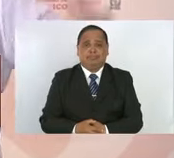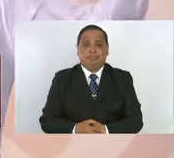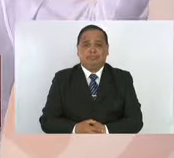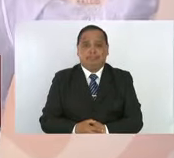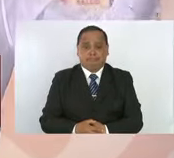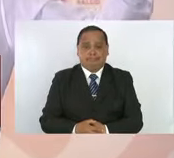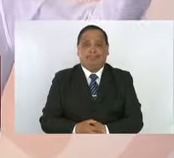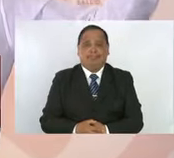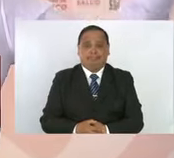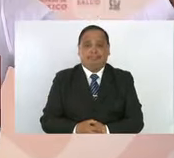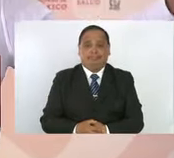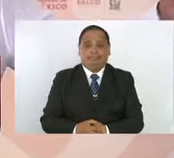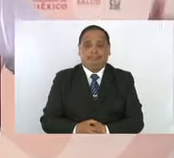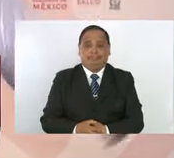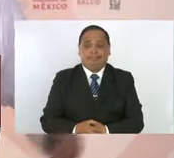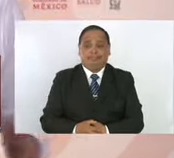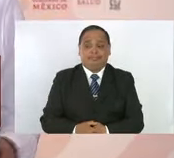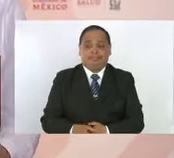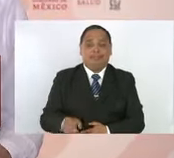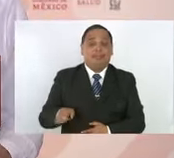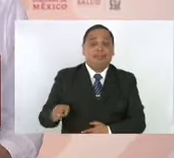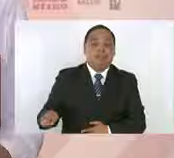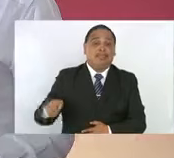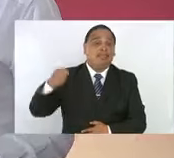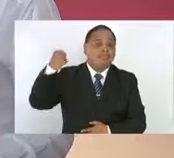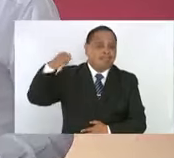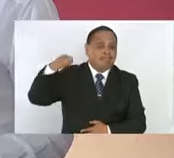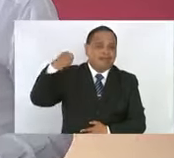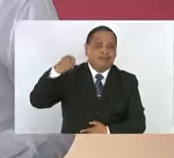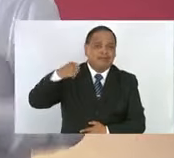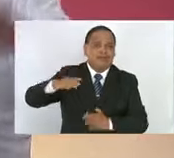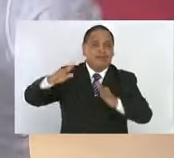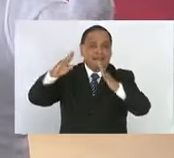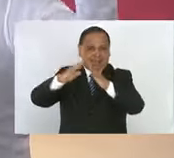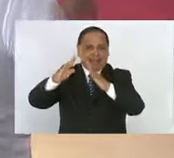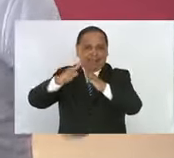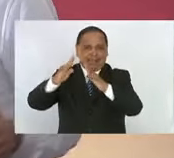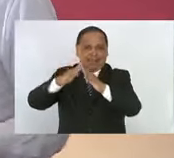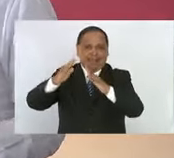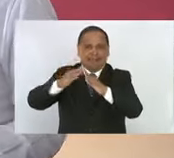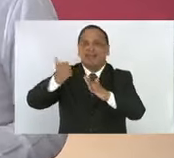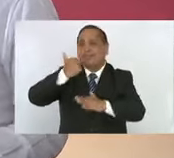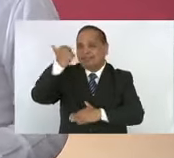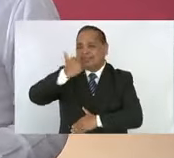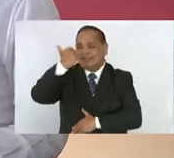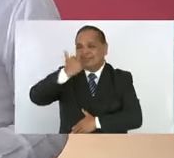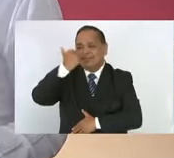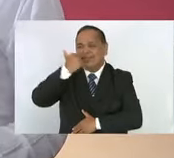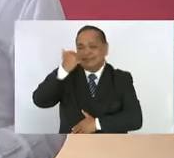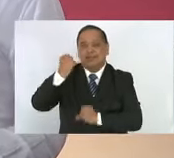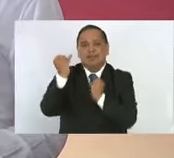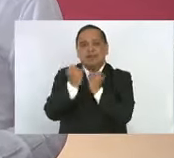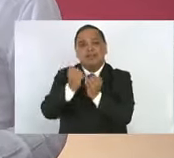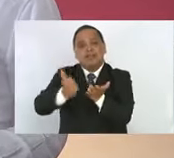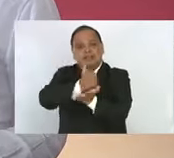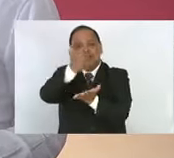la Casa del Estudiante Tabasqueño en la Ciudad de México. De